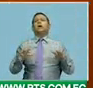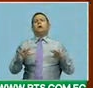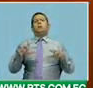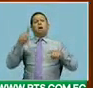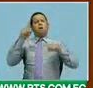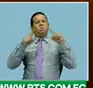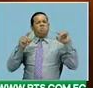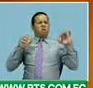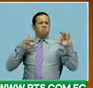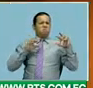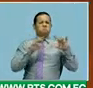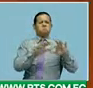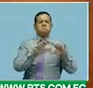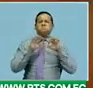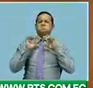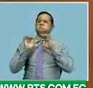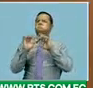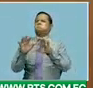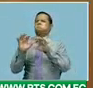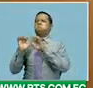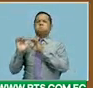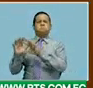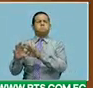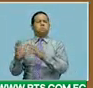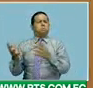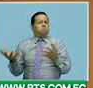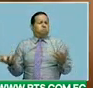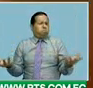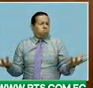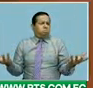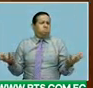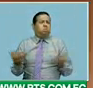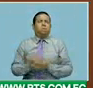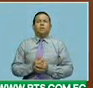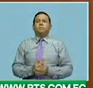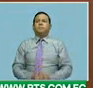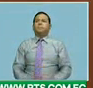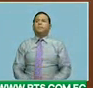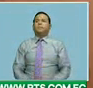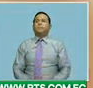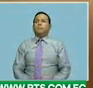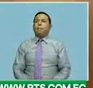e irresponsabilidad ciudadana, que no discriminó región.